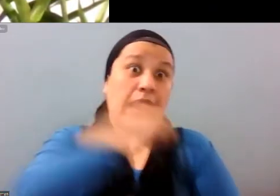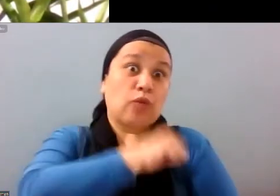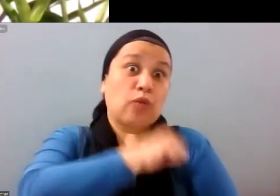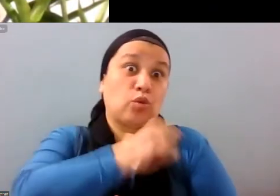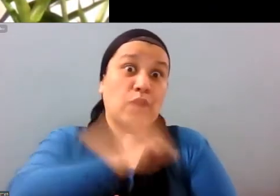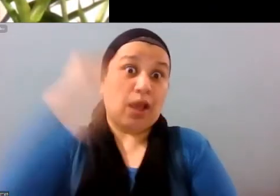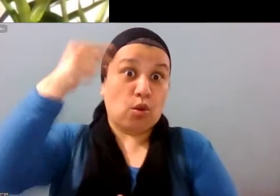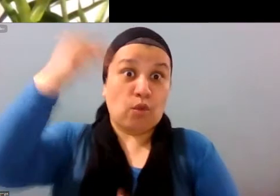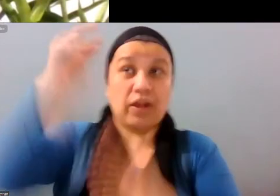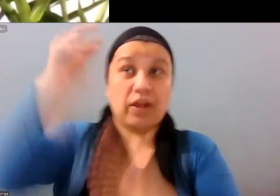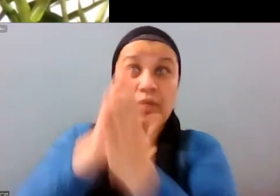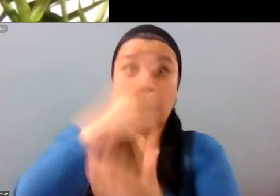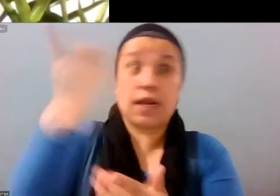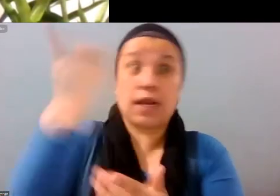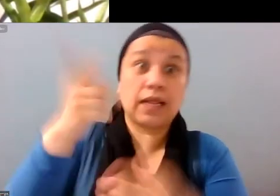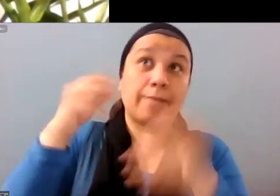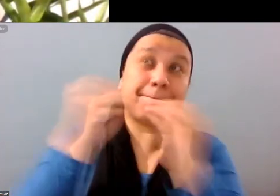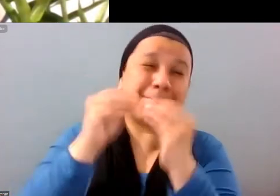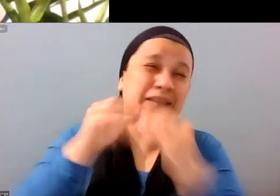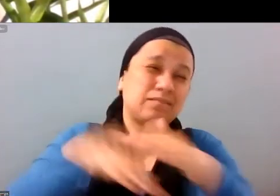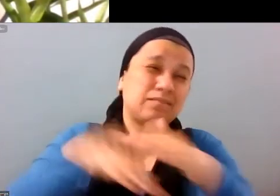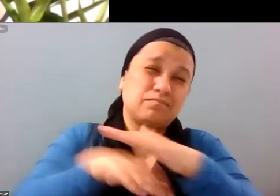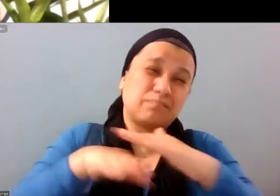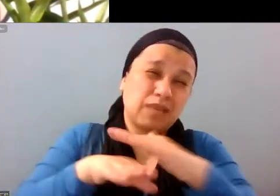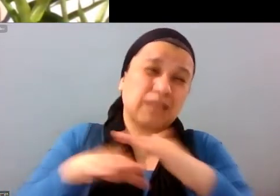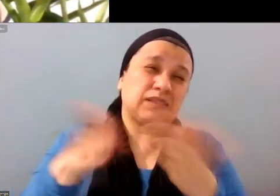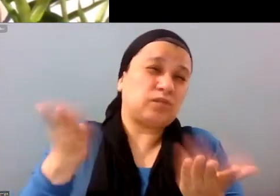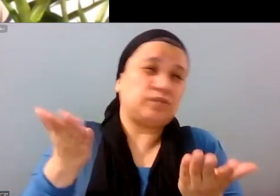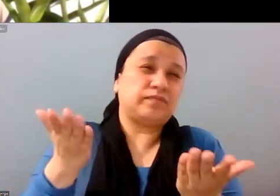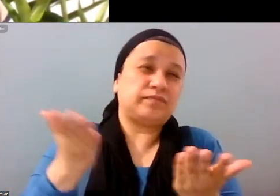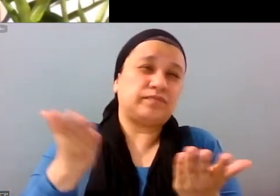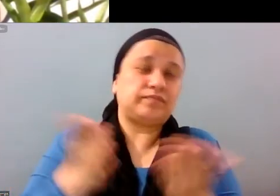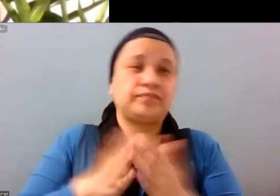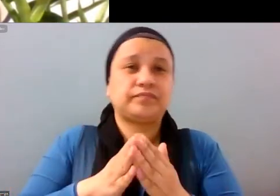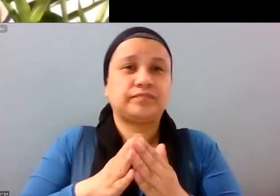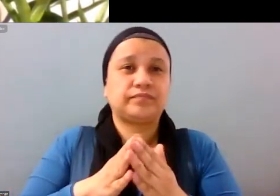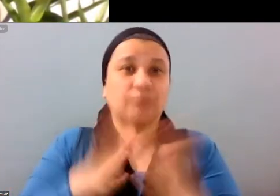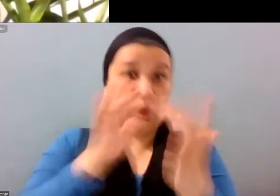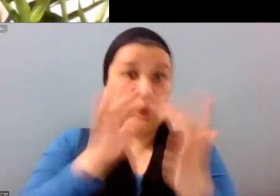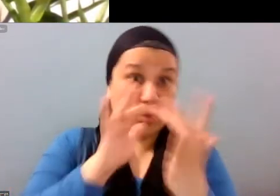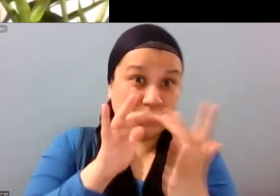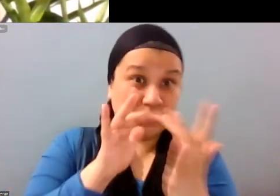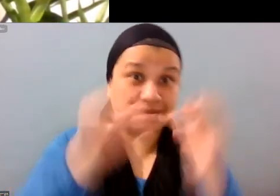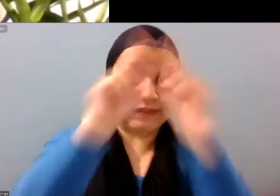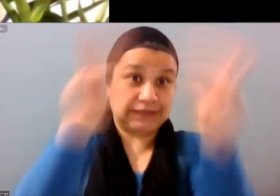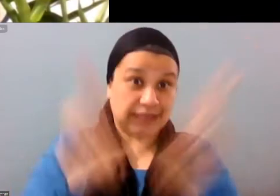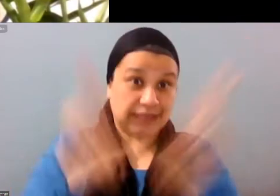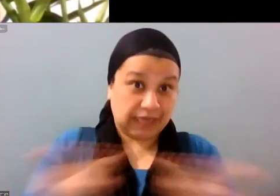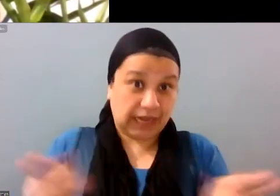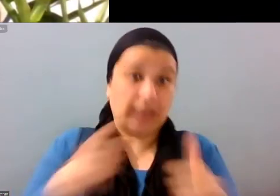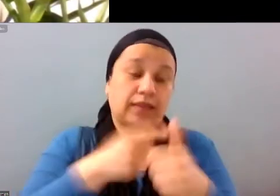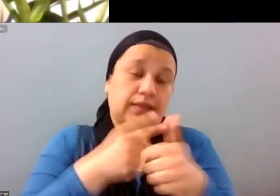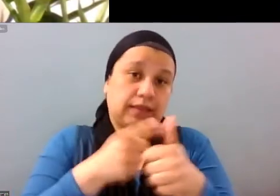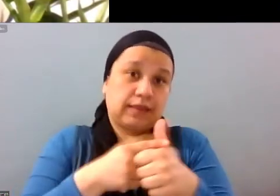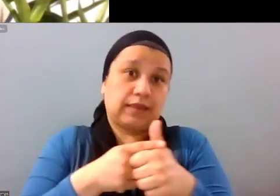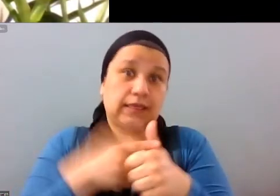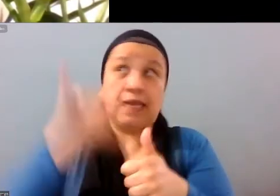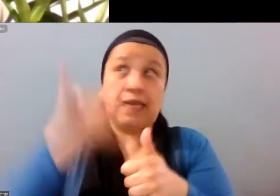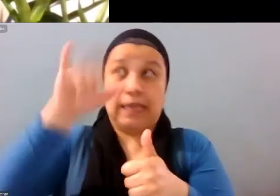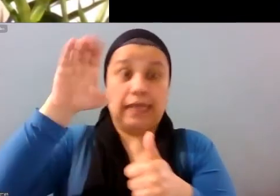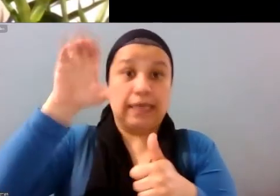menos lo más elemental que tiene que ser la conexión a internet que podríamos facilitarlo a través del ICE así